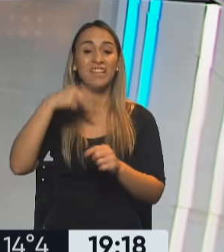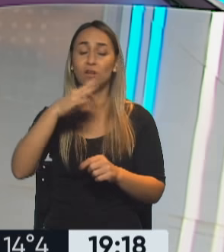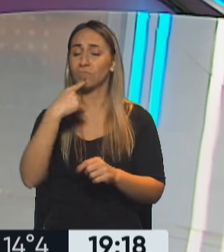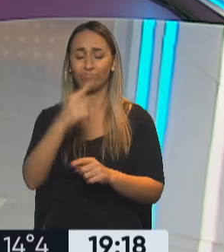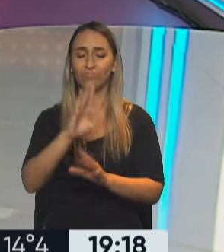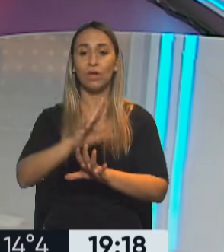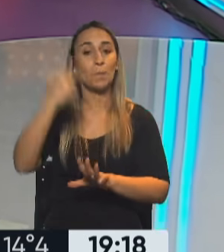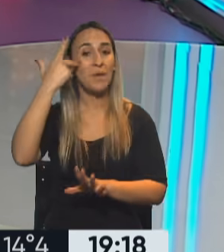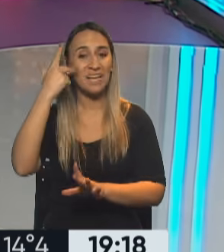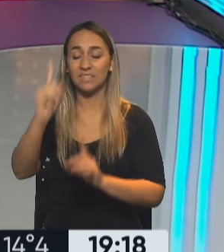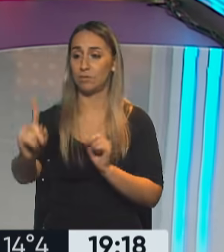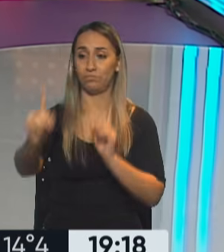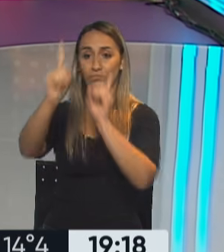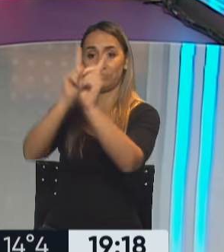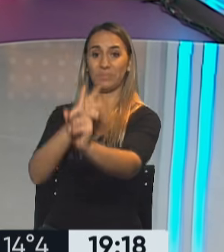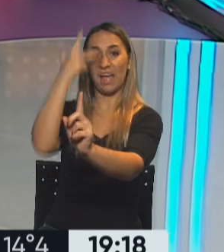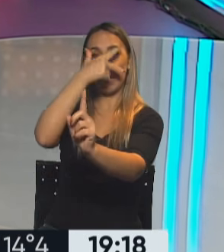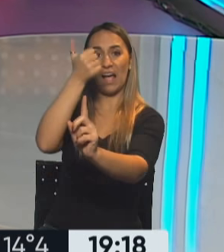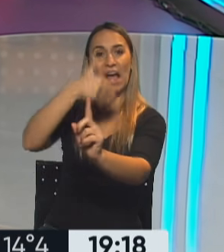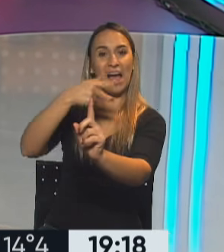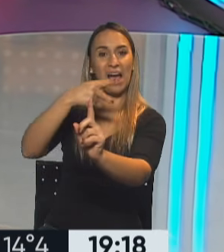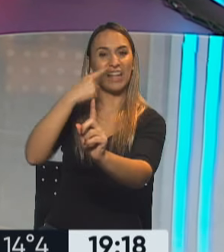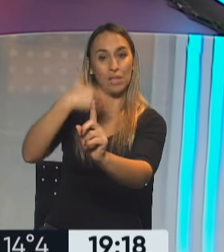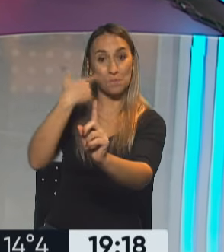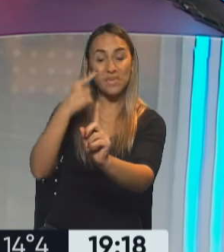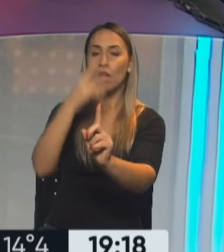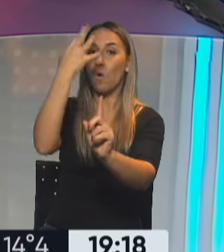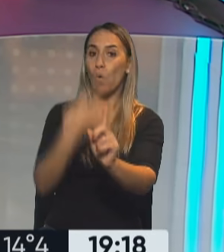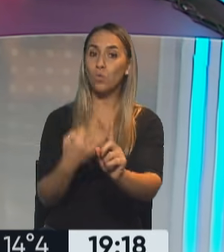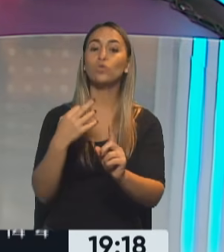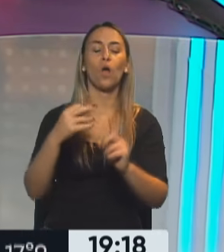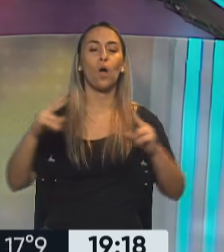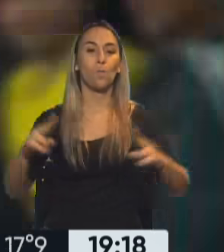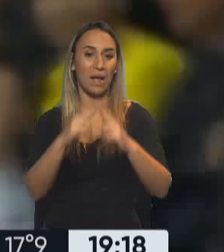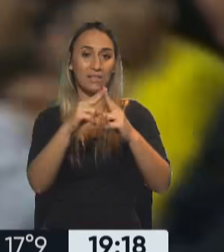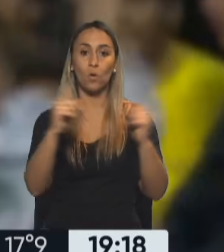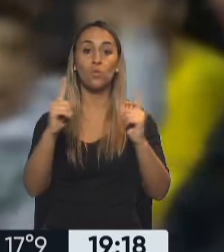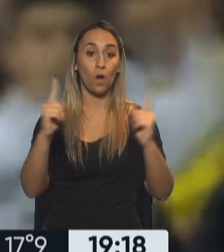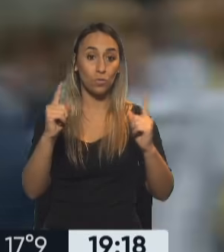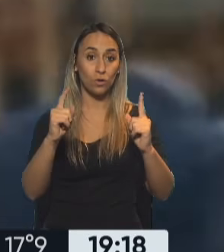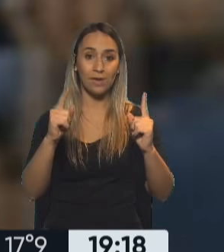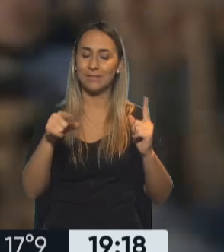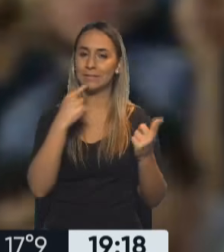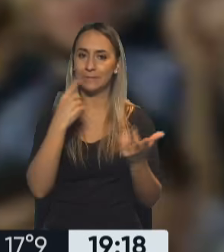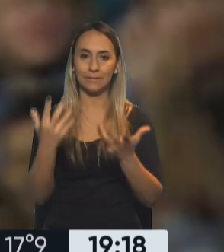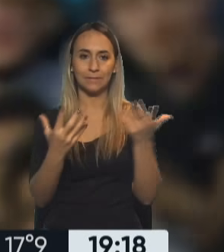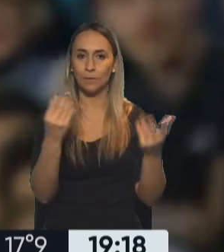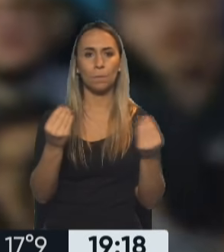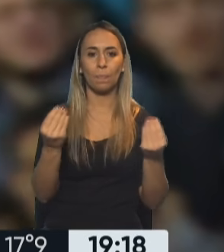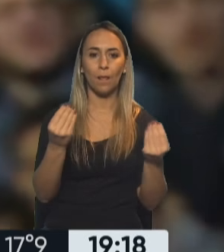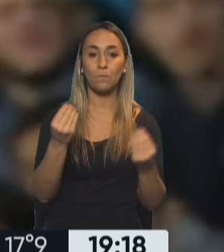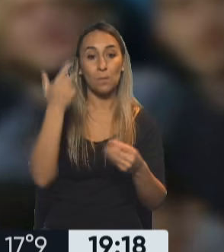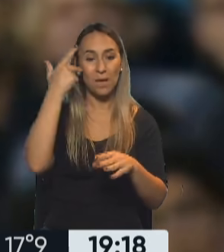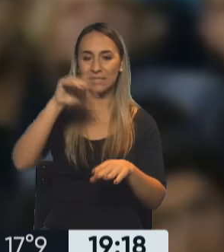por mes y en consecuencia que empataba en ese momento uno a uno la cuestión era cómo sabía